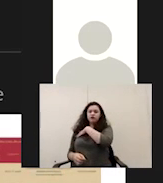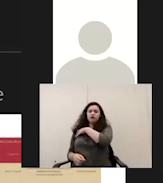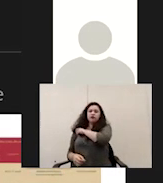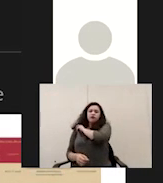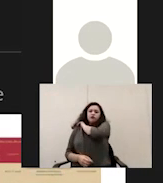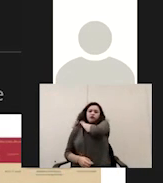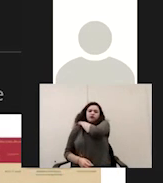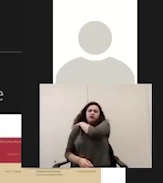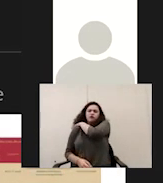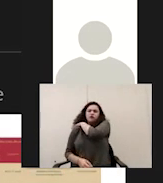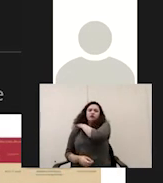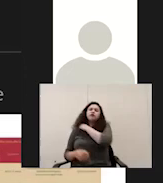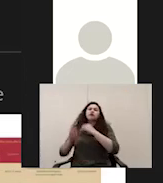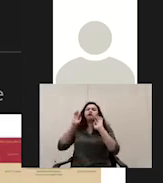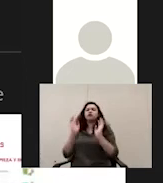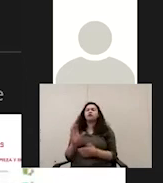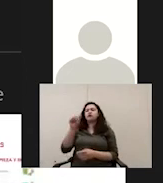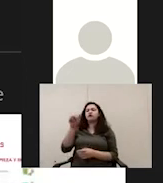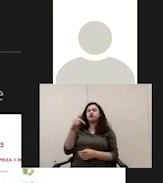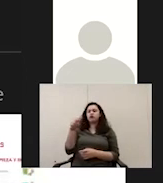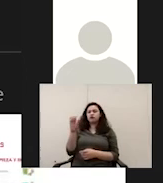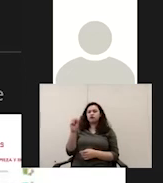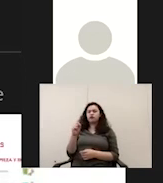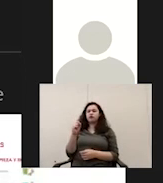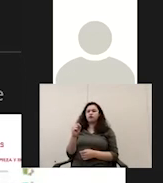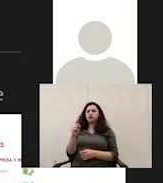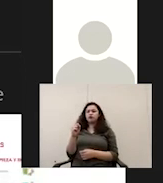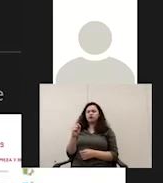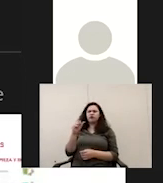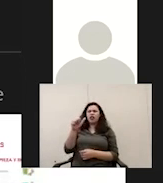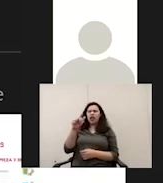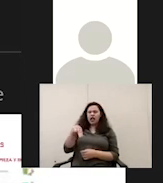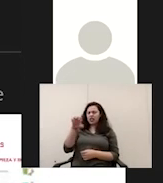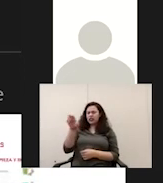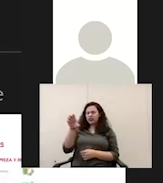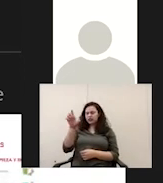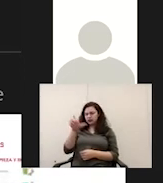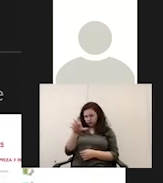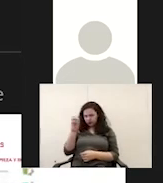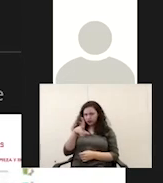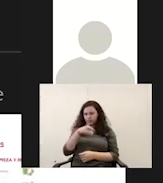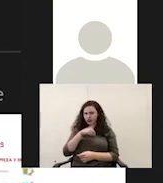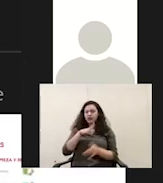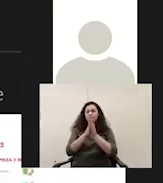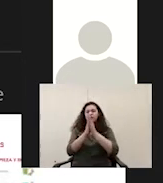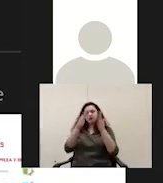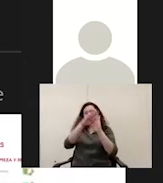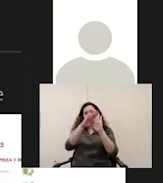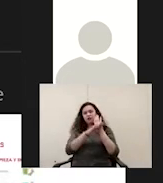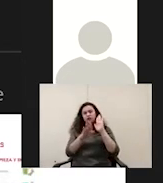les comentaba que vamos a encontrar prácticamente toda la infografía, los productos químicos que ya